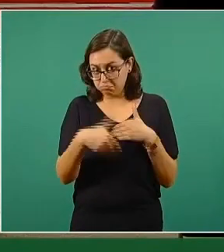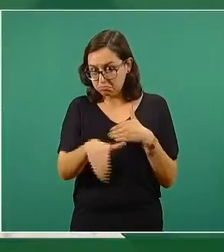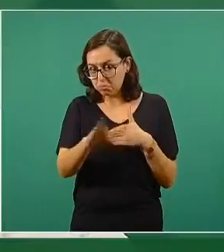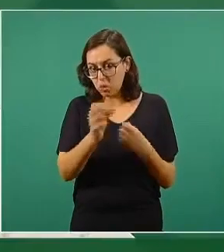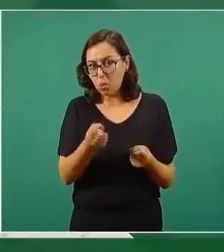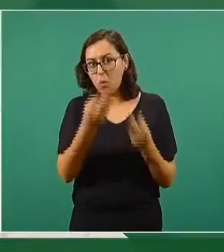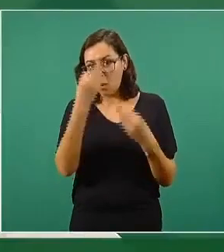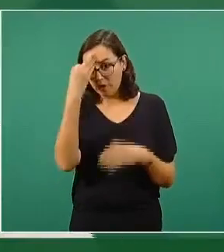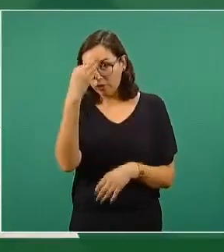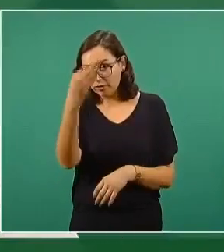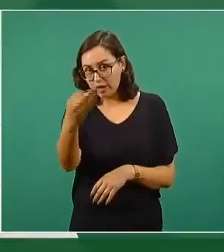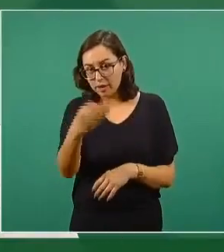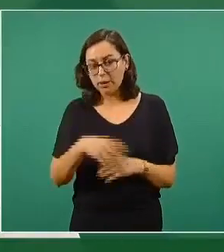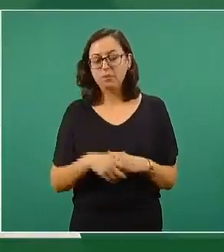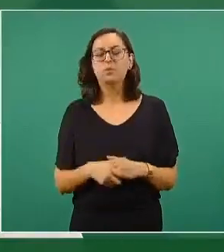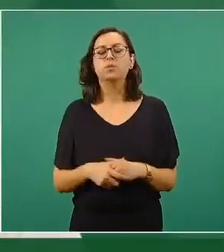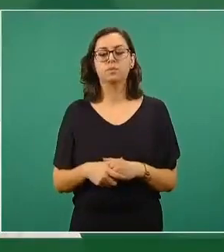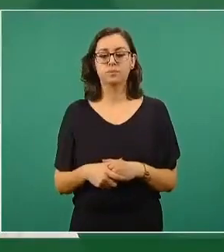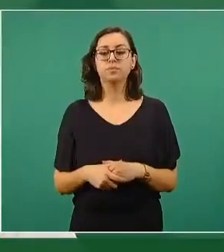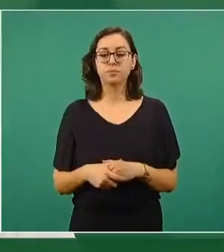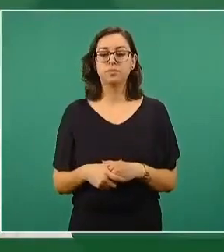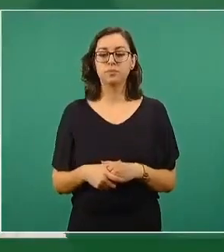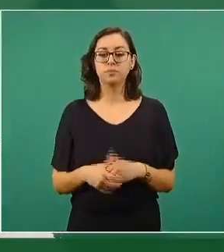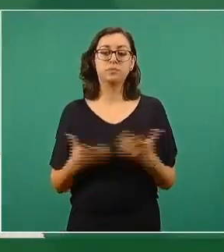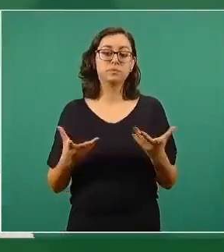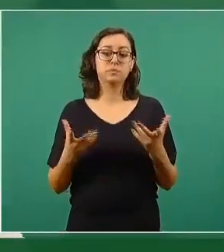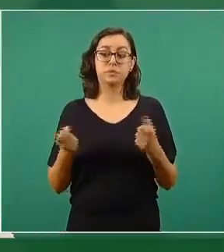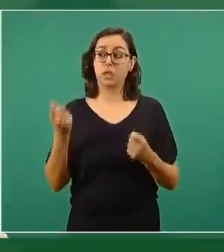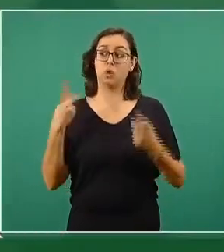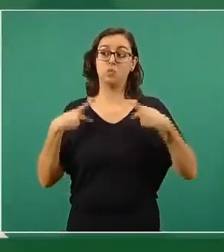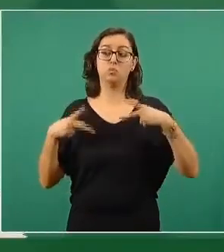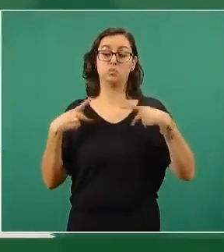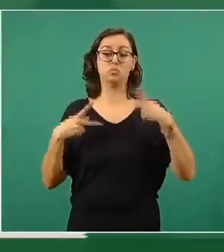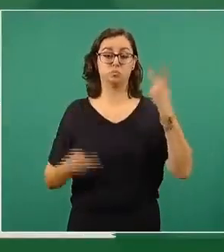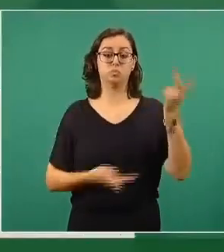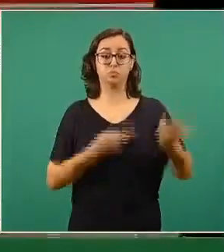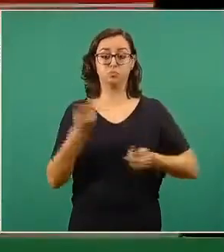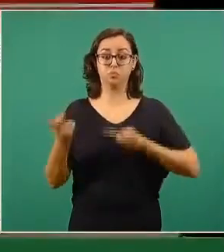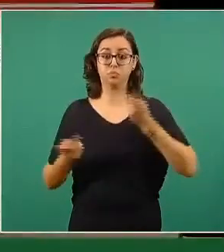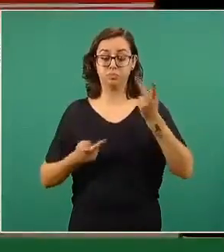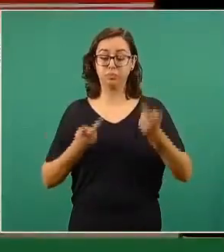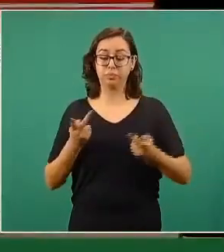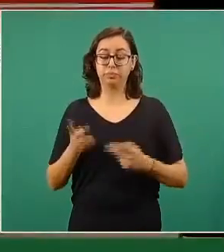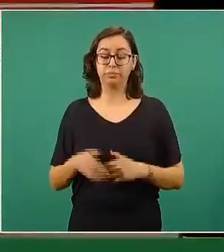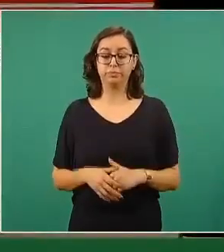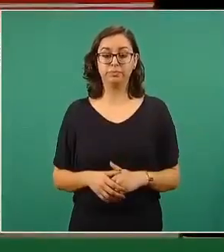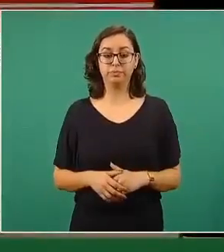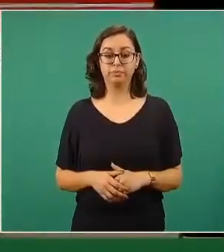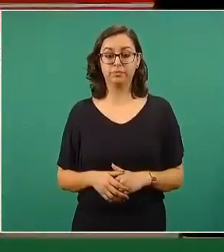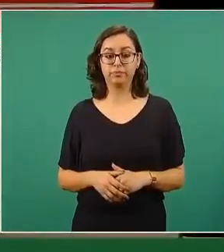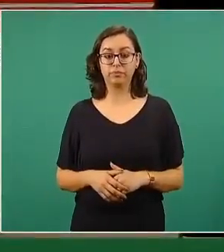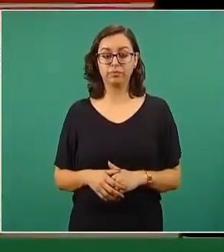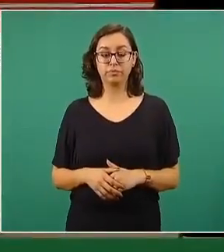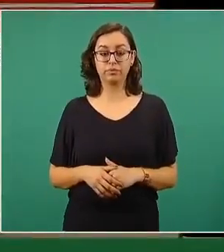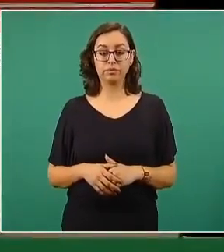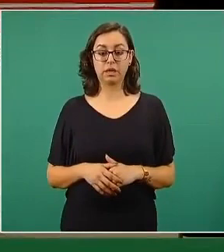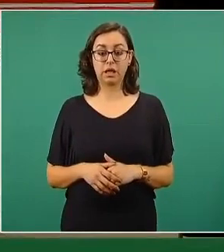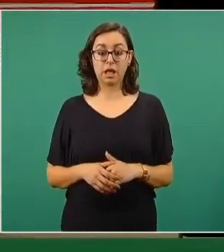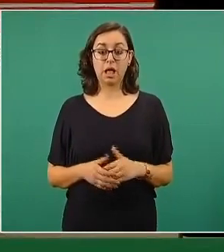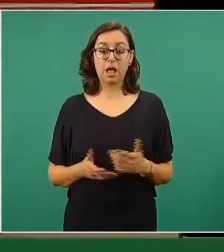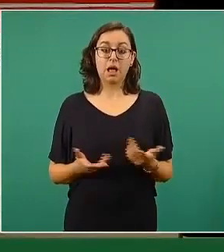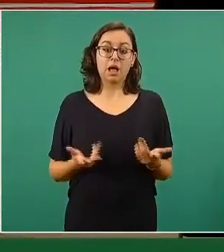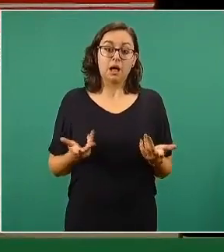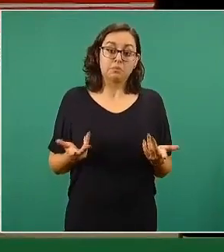que hemos escuchado en otras personas que hacen esta pregunta como motivación principal. Hay personas que